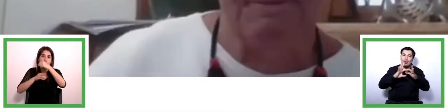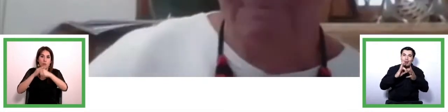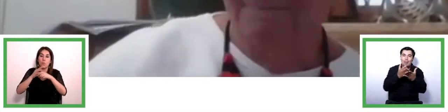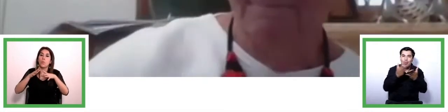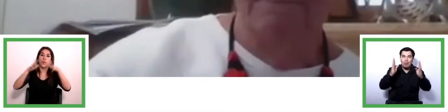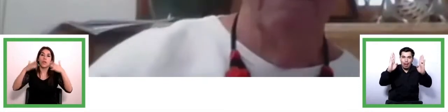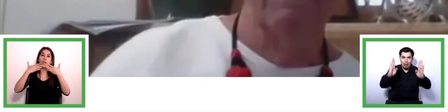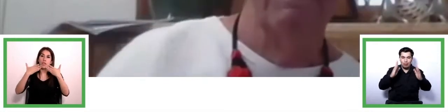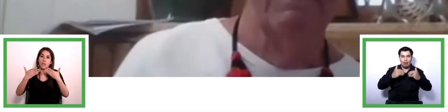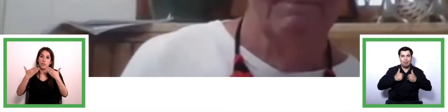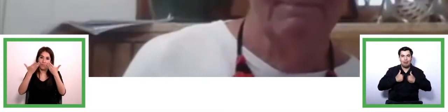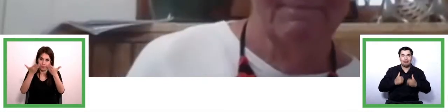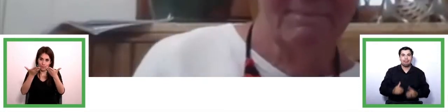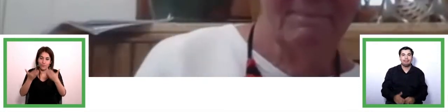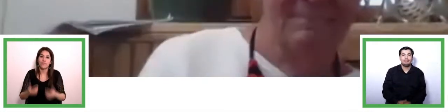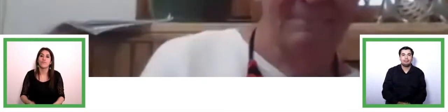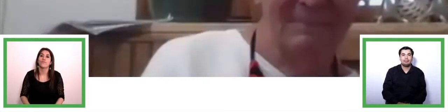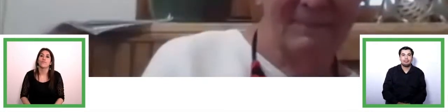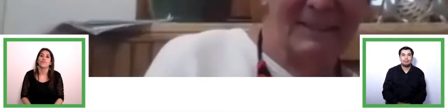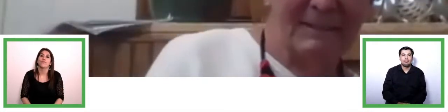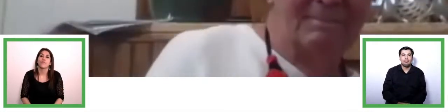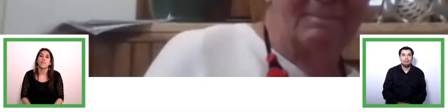escucharme.